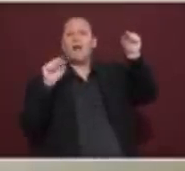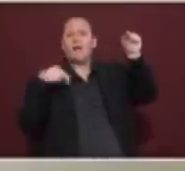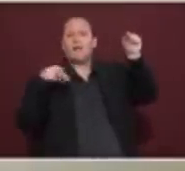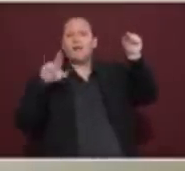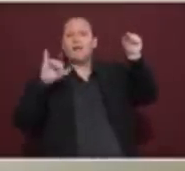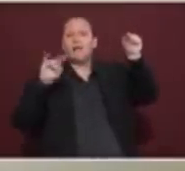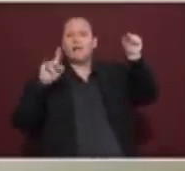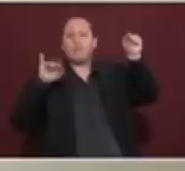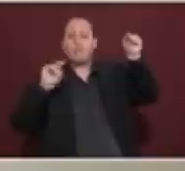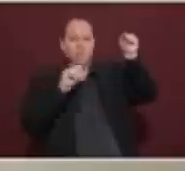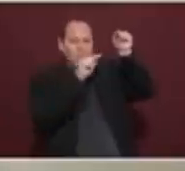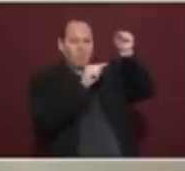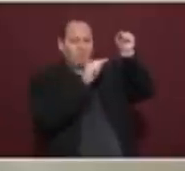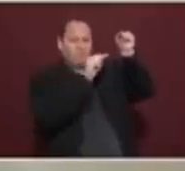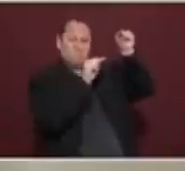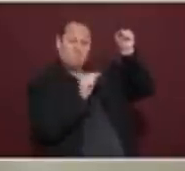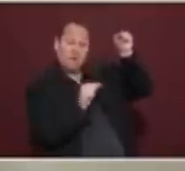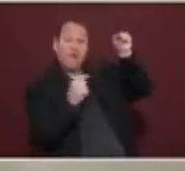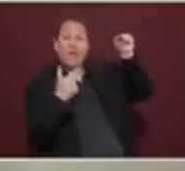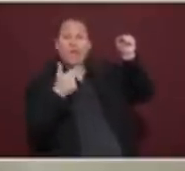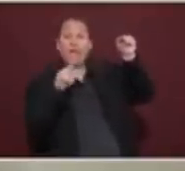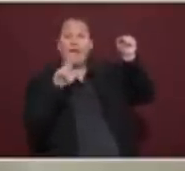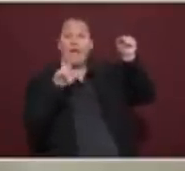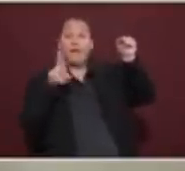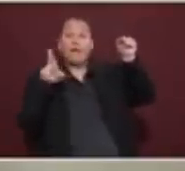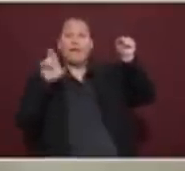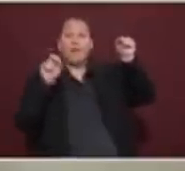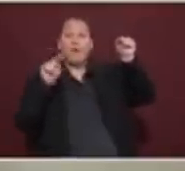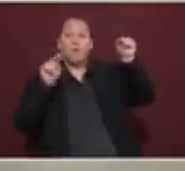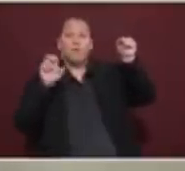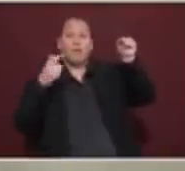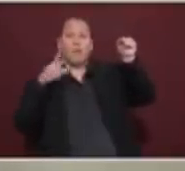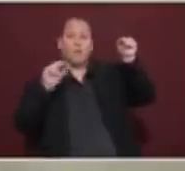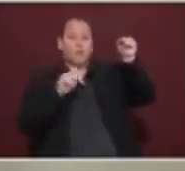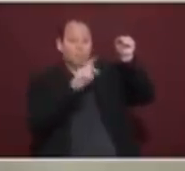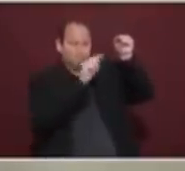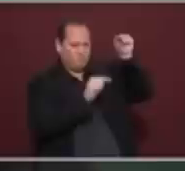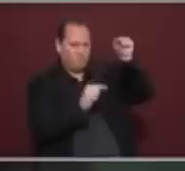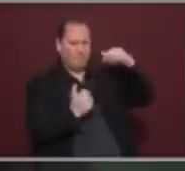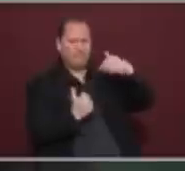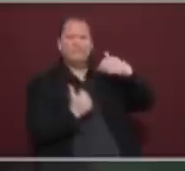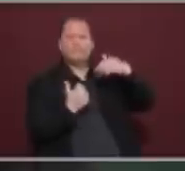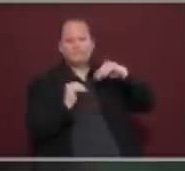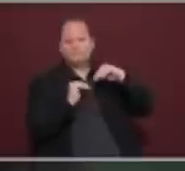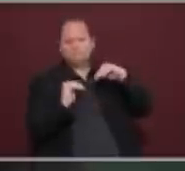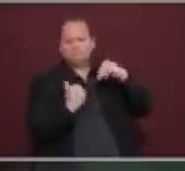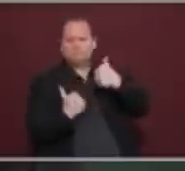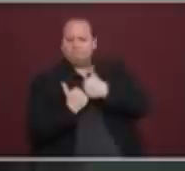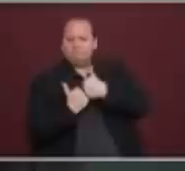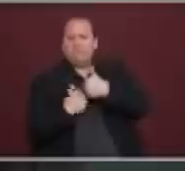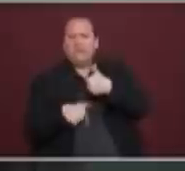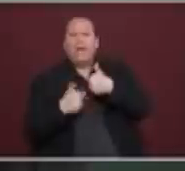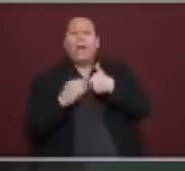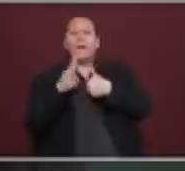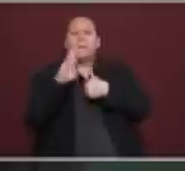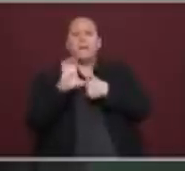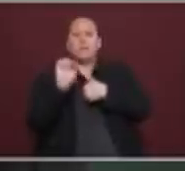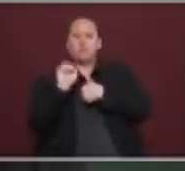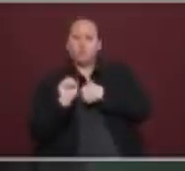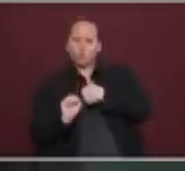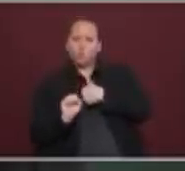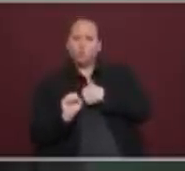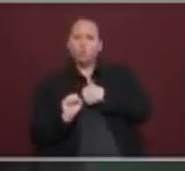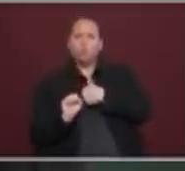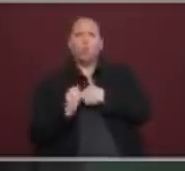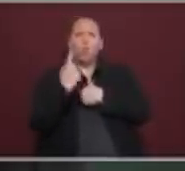con baja california sur entonces va a haber un representante de la secretaría marina